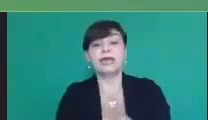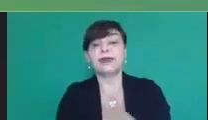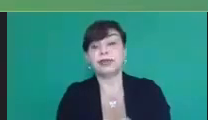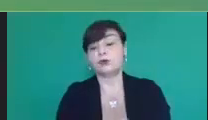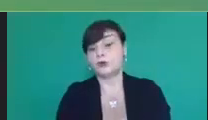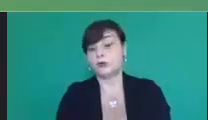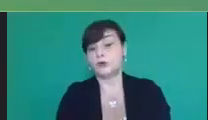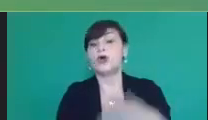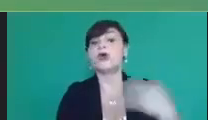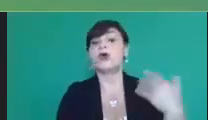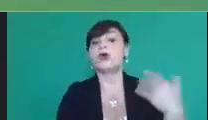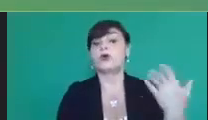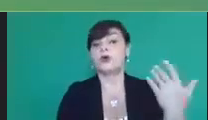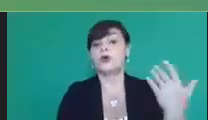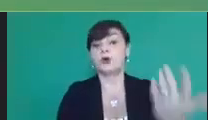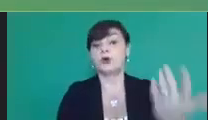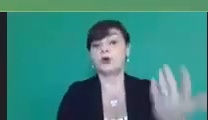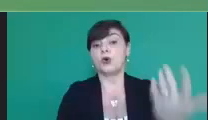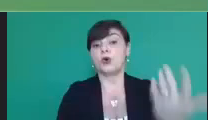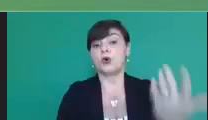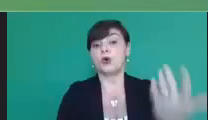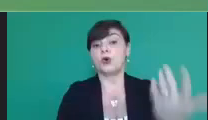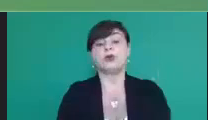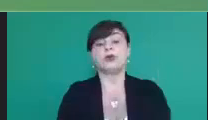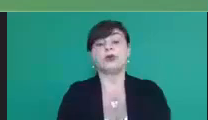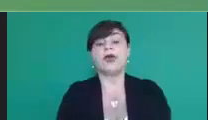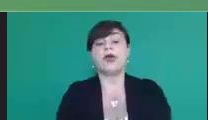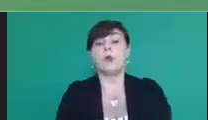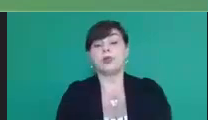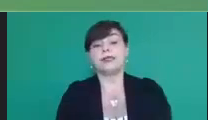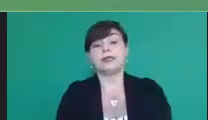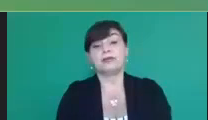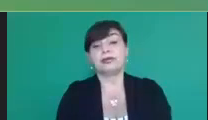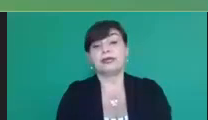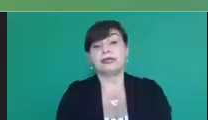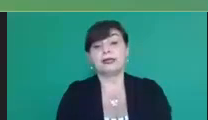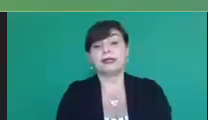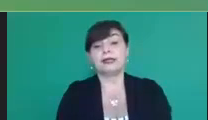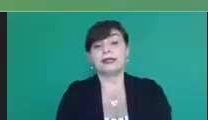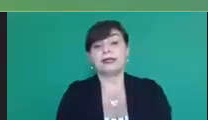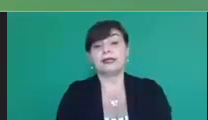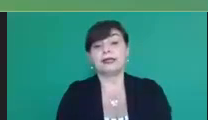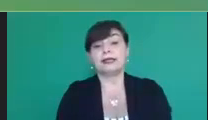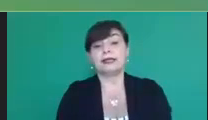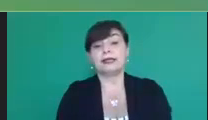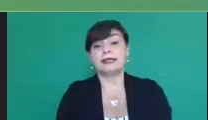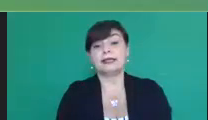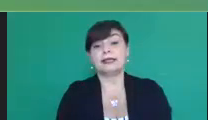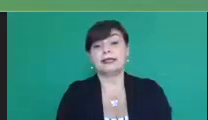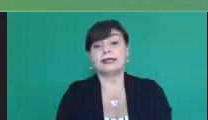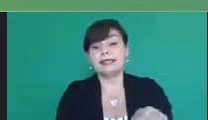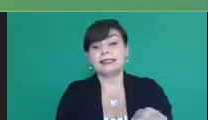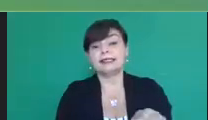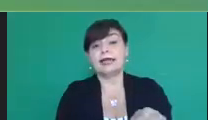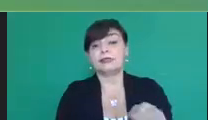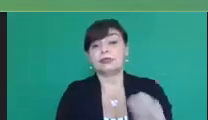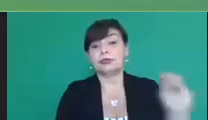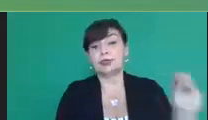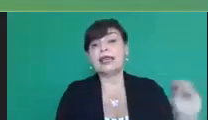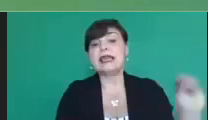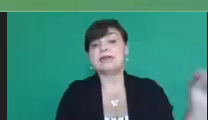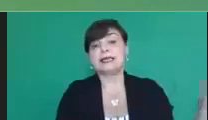riesgo microbiológico como del de toxicología, porque también detrás de esto está